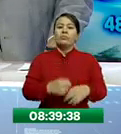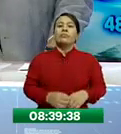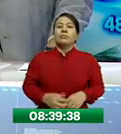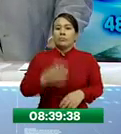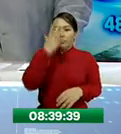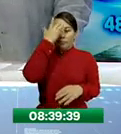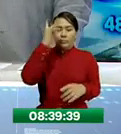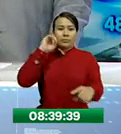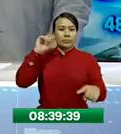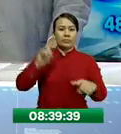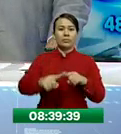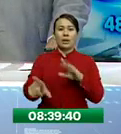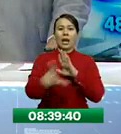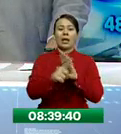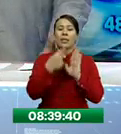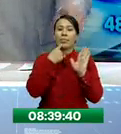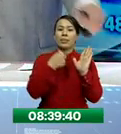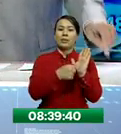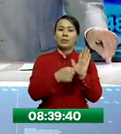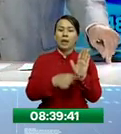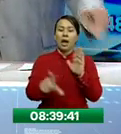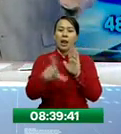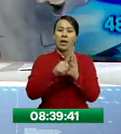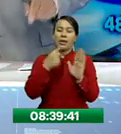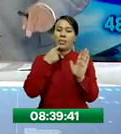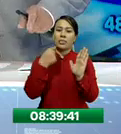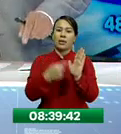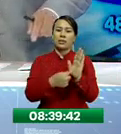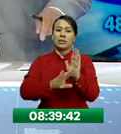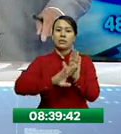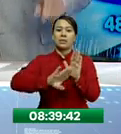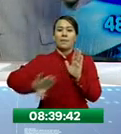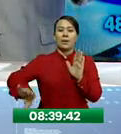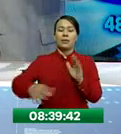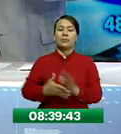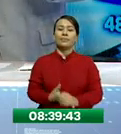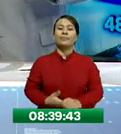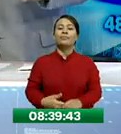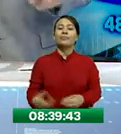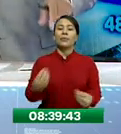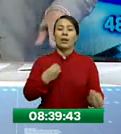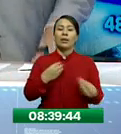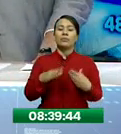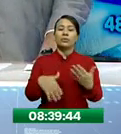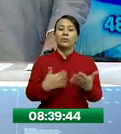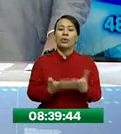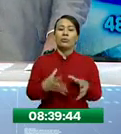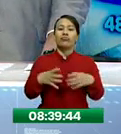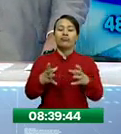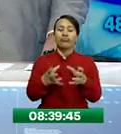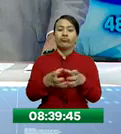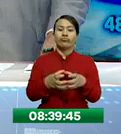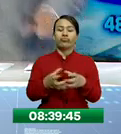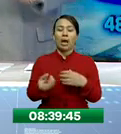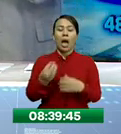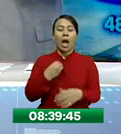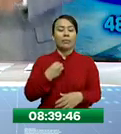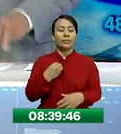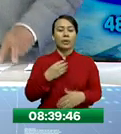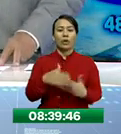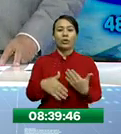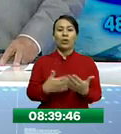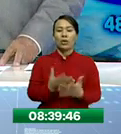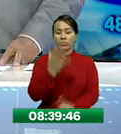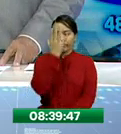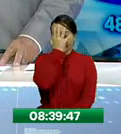ley. La ley y la separación debe ser concomitante lo uno con lo otro. Porque eso es la